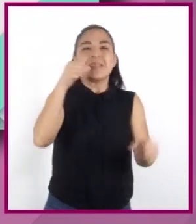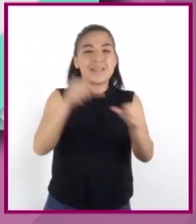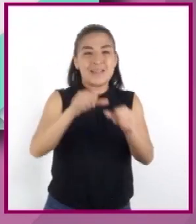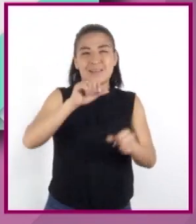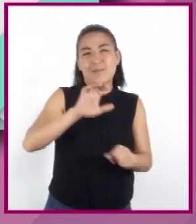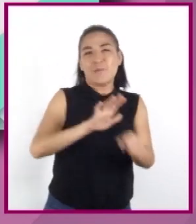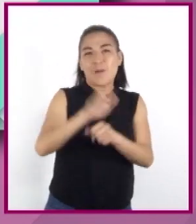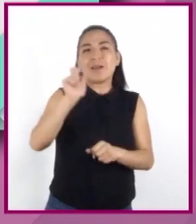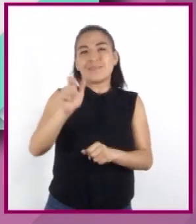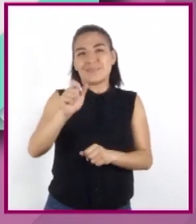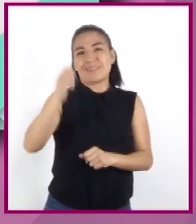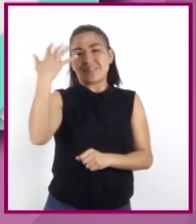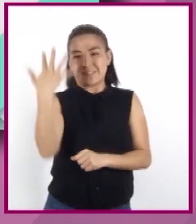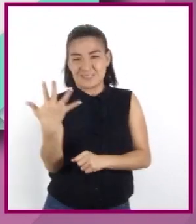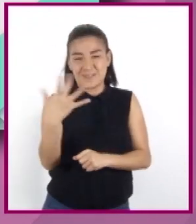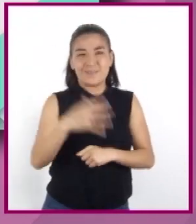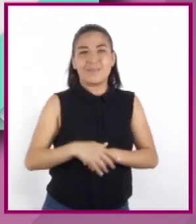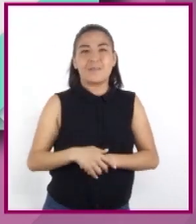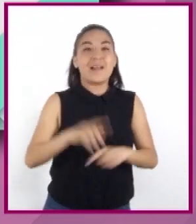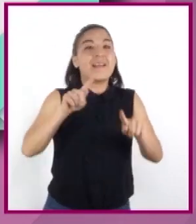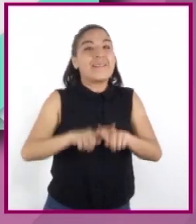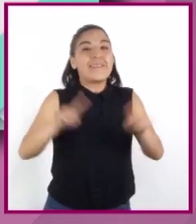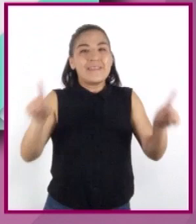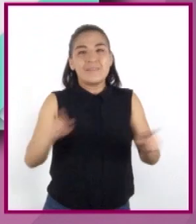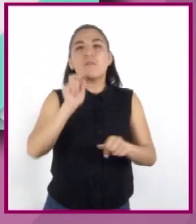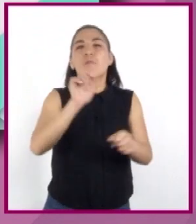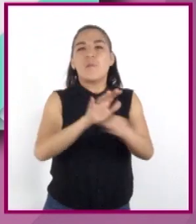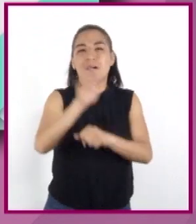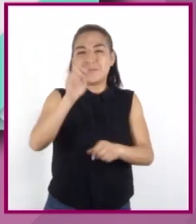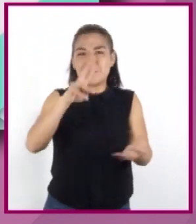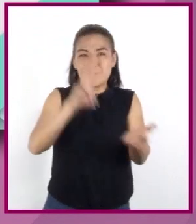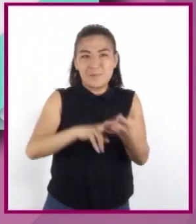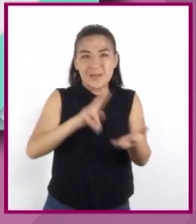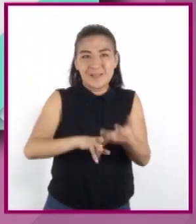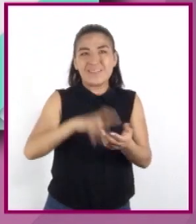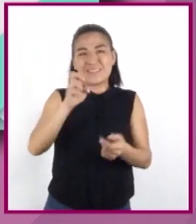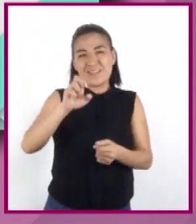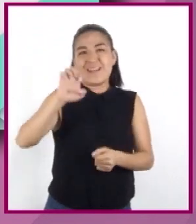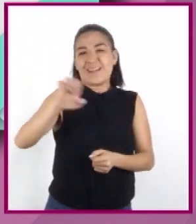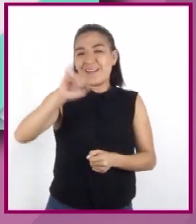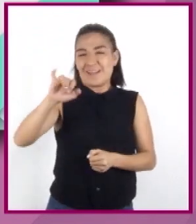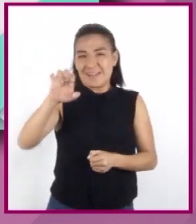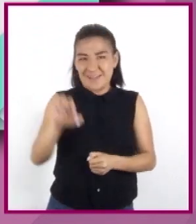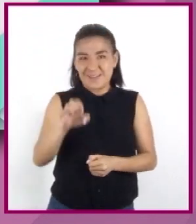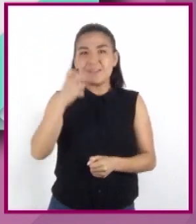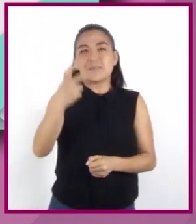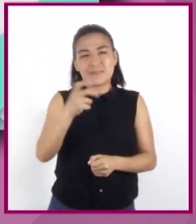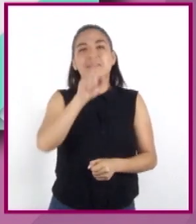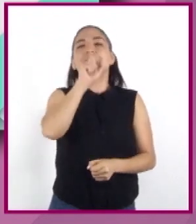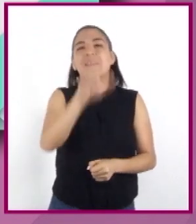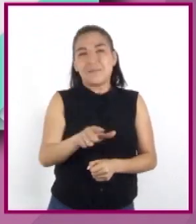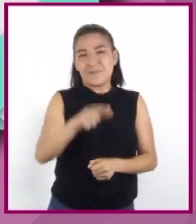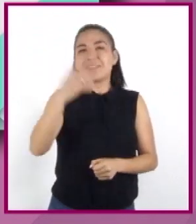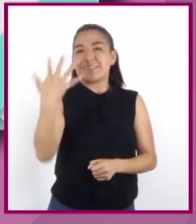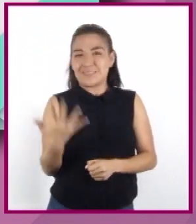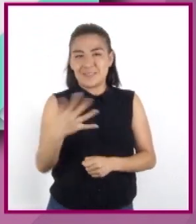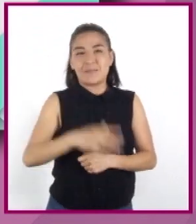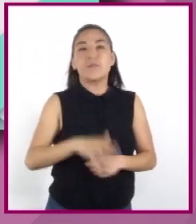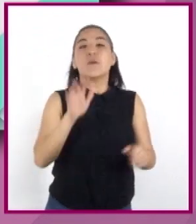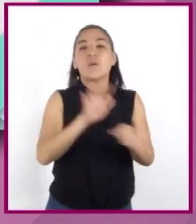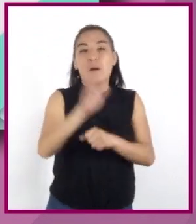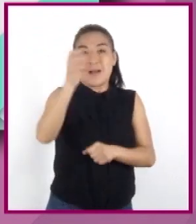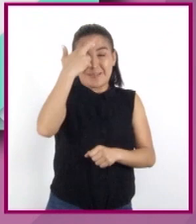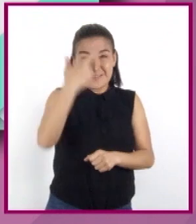es 5 y la diferencia entre los valores del eje de las abscisas también es 5, por lo que su razón